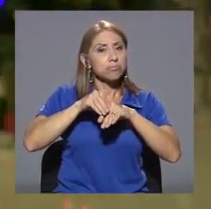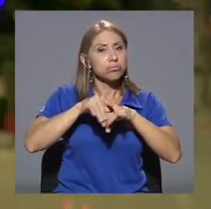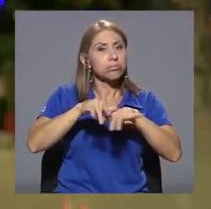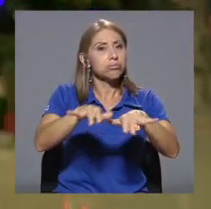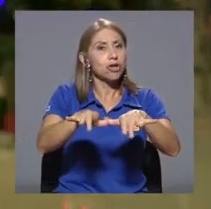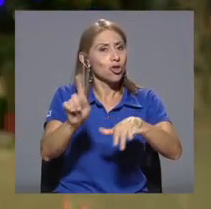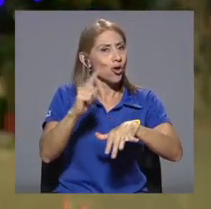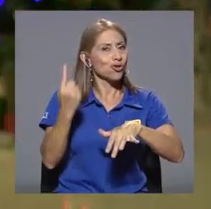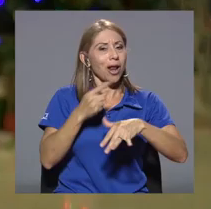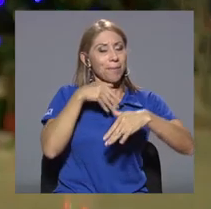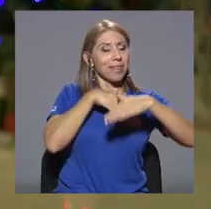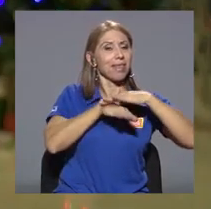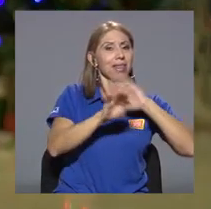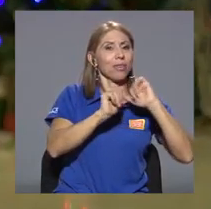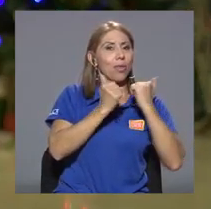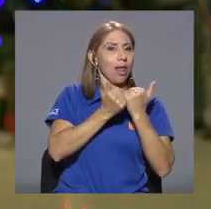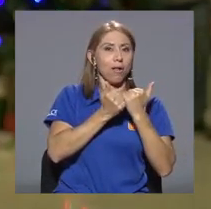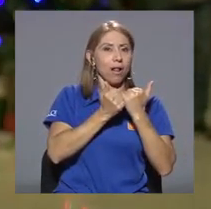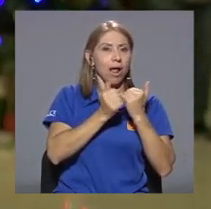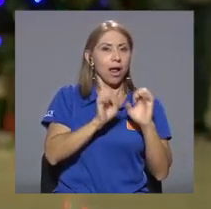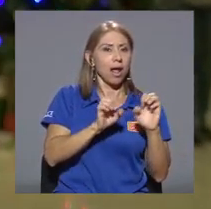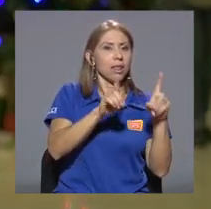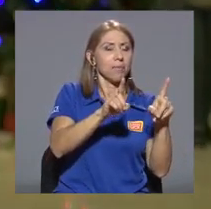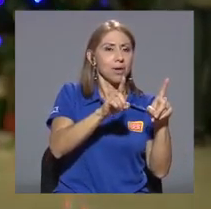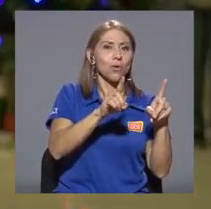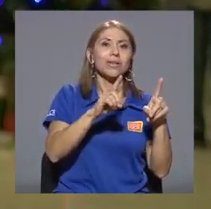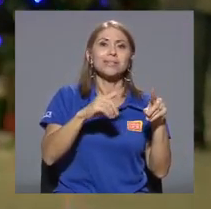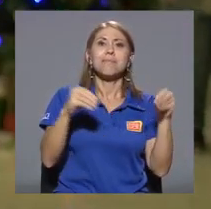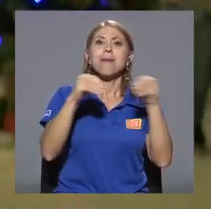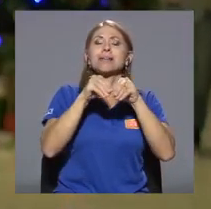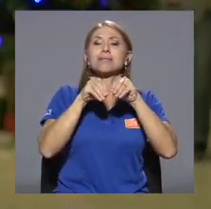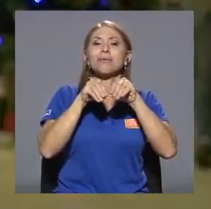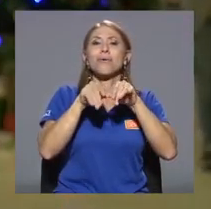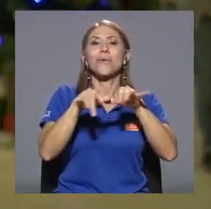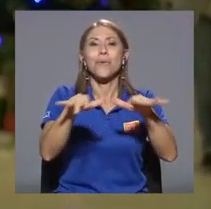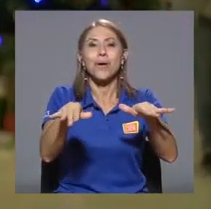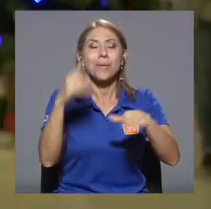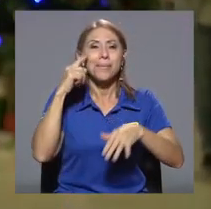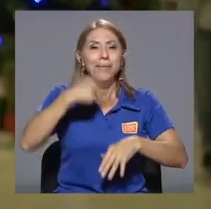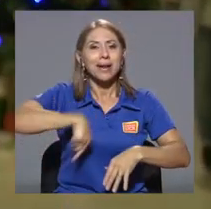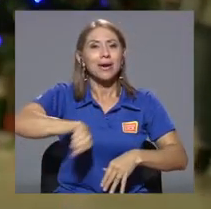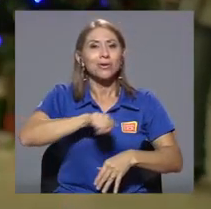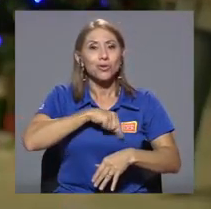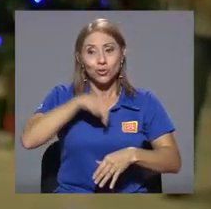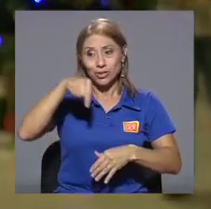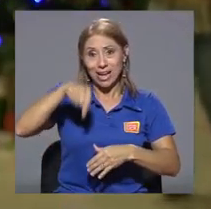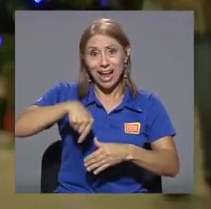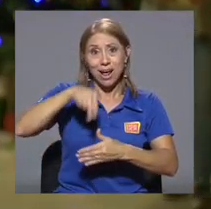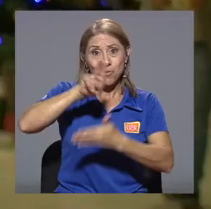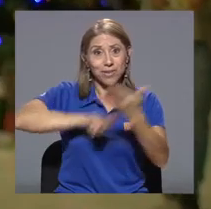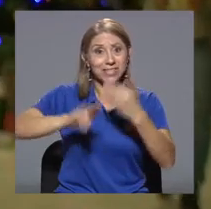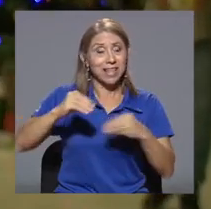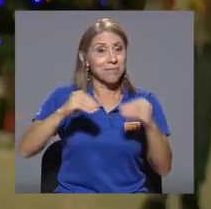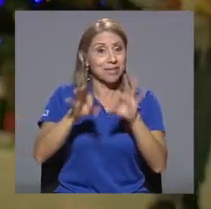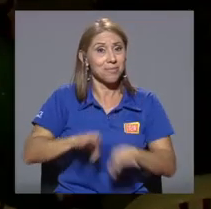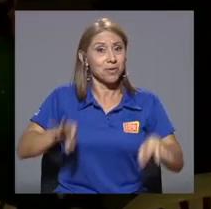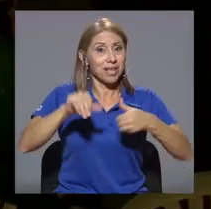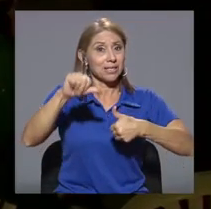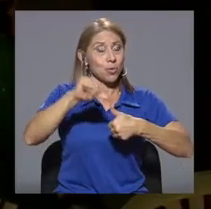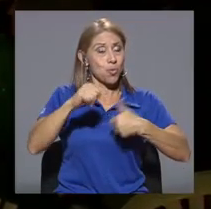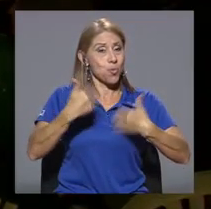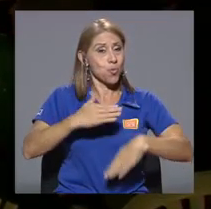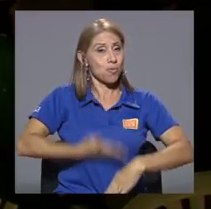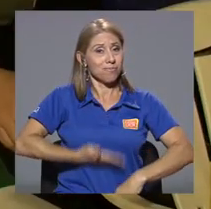solamente las clases y lo académico. Y para nosotros estar acá en la universidad más importante de Centroamérica es un gran orgullo y un gran